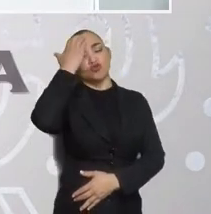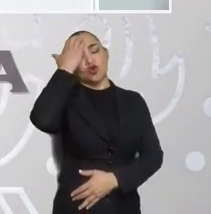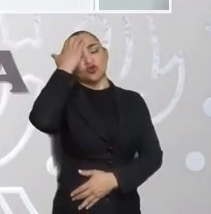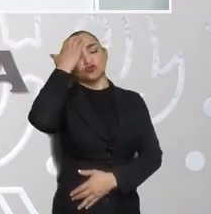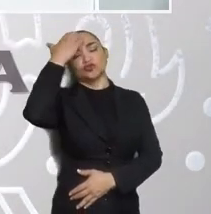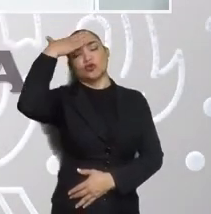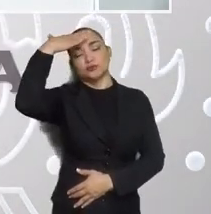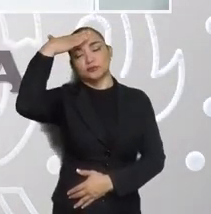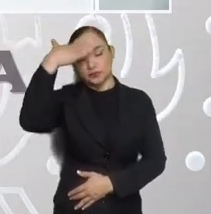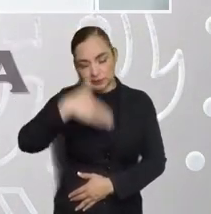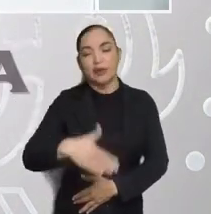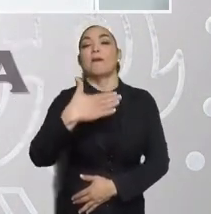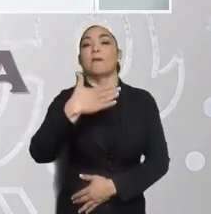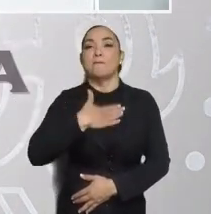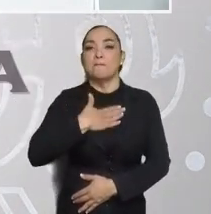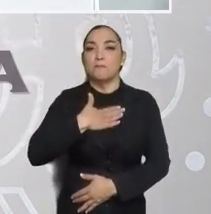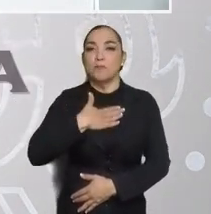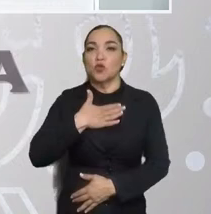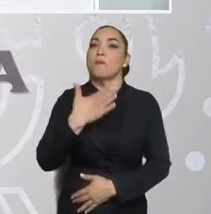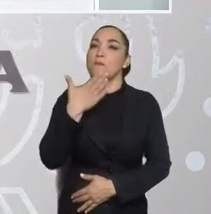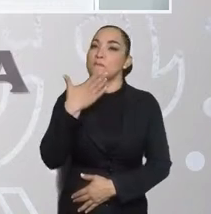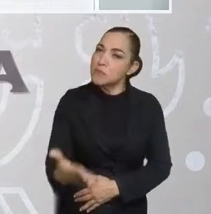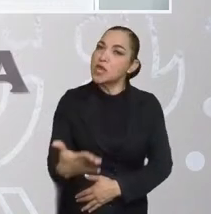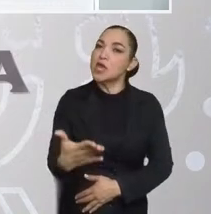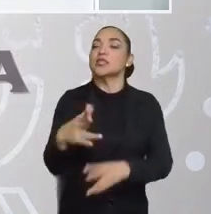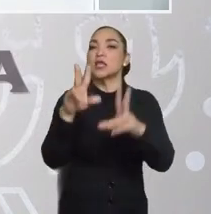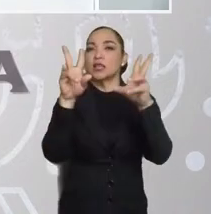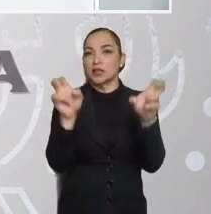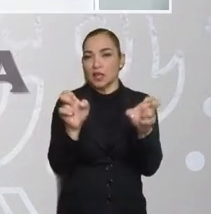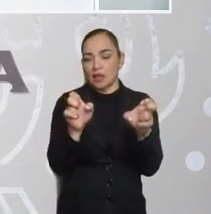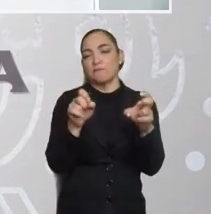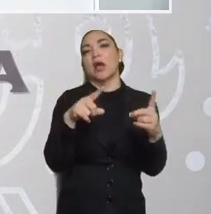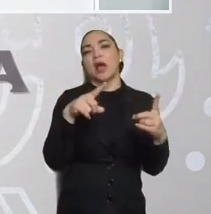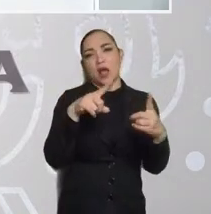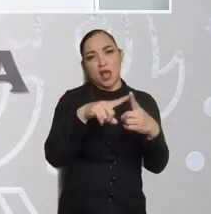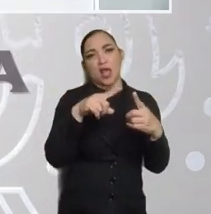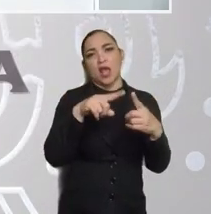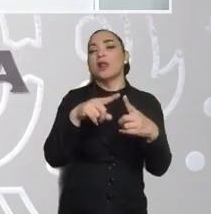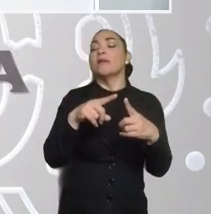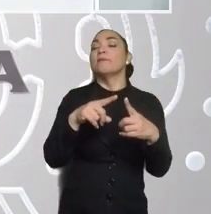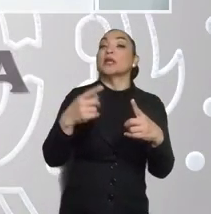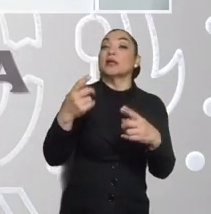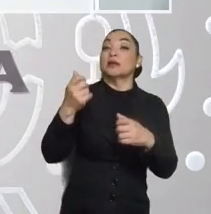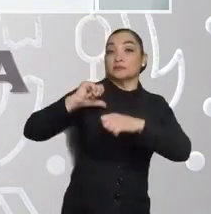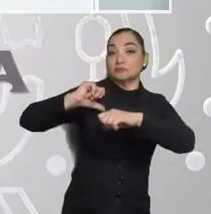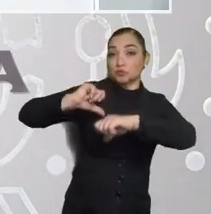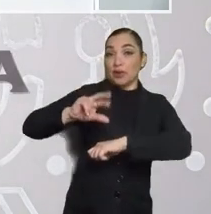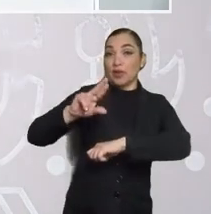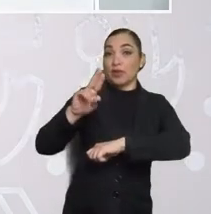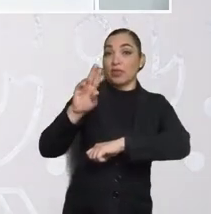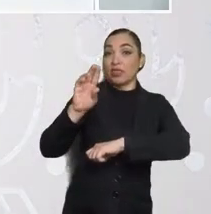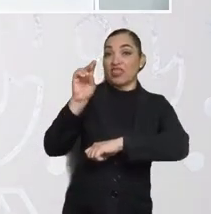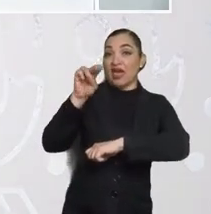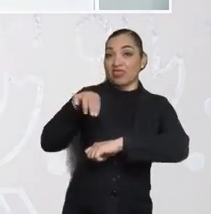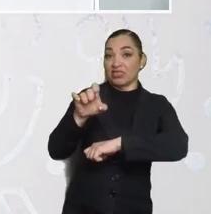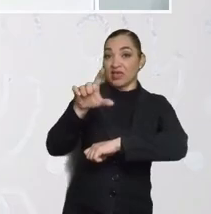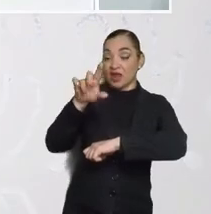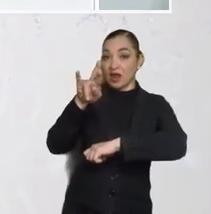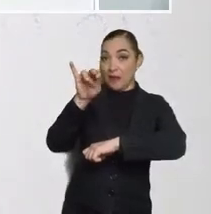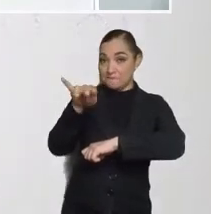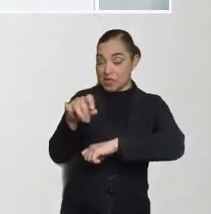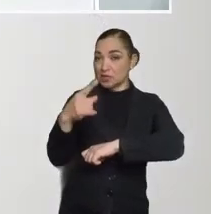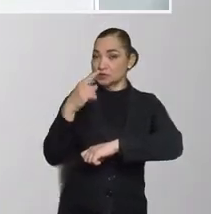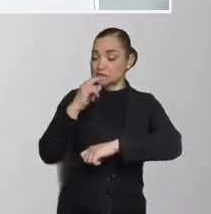reportan Daniel Ramírez y particularmente lo cotejo con la información que tienen los